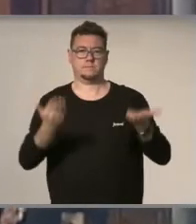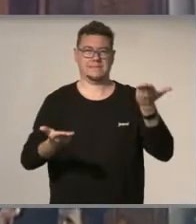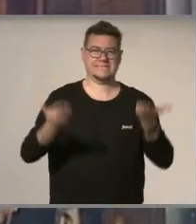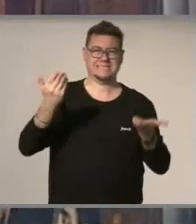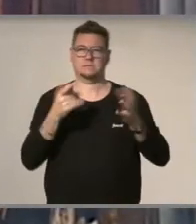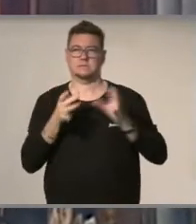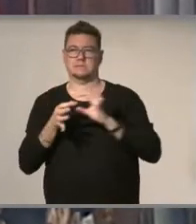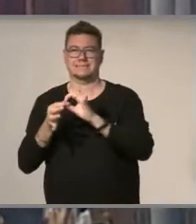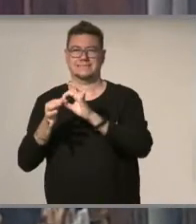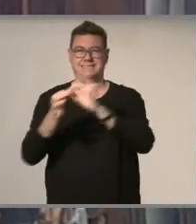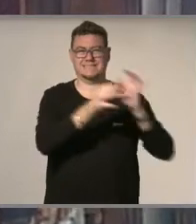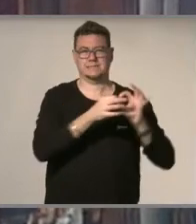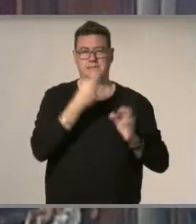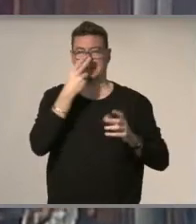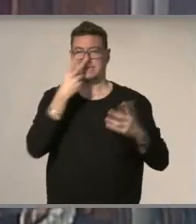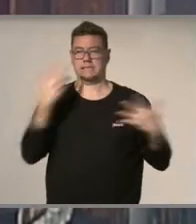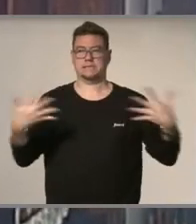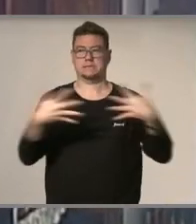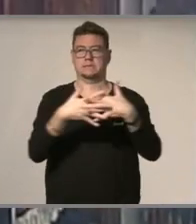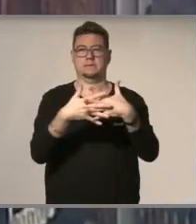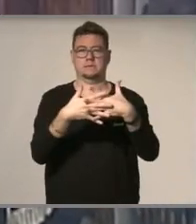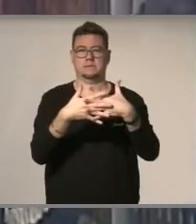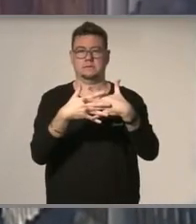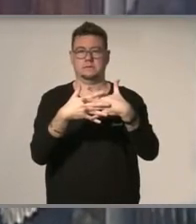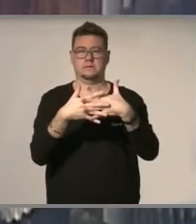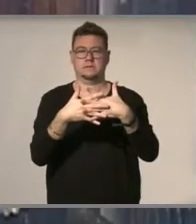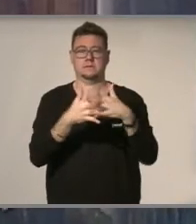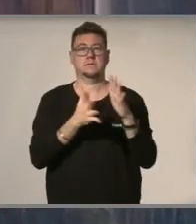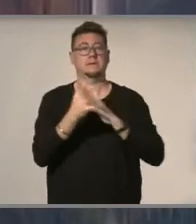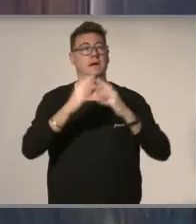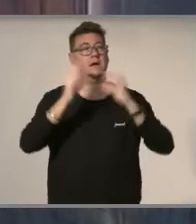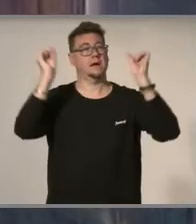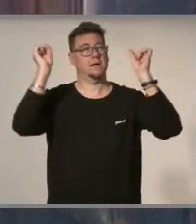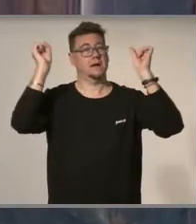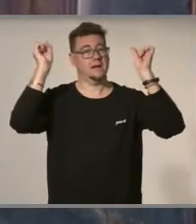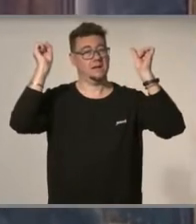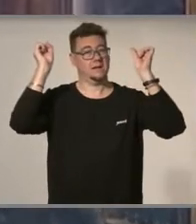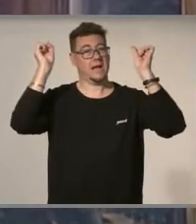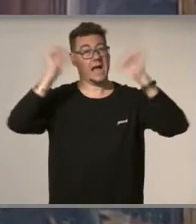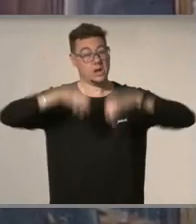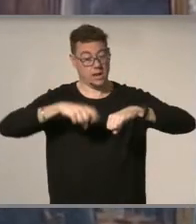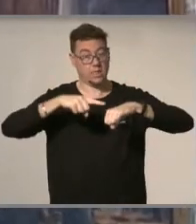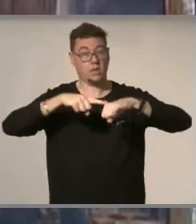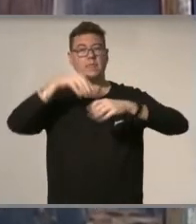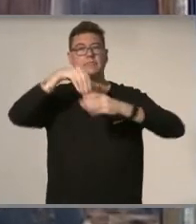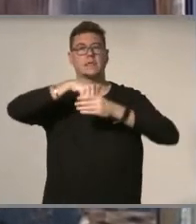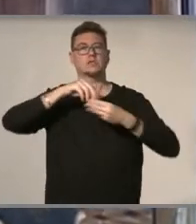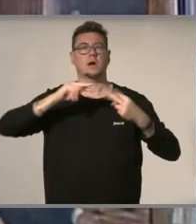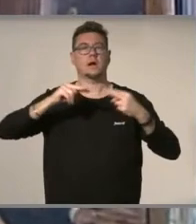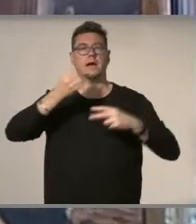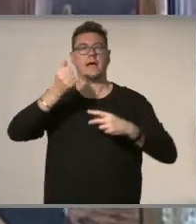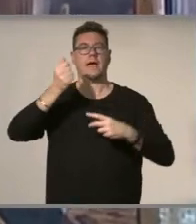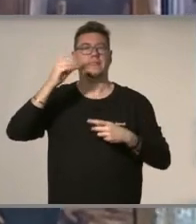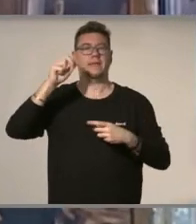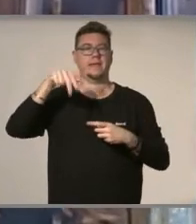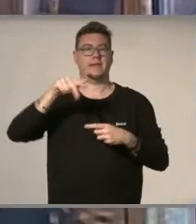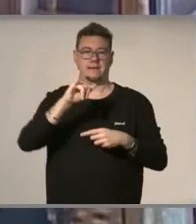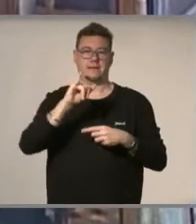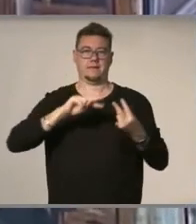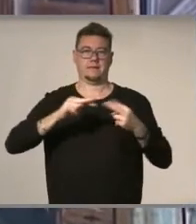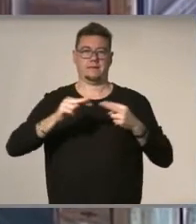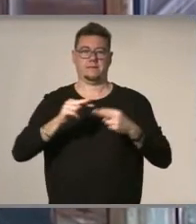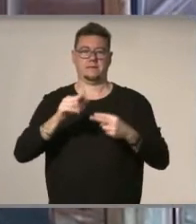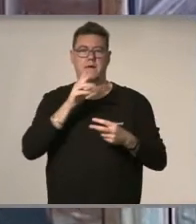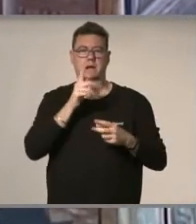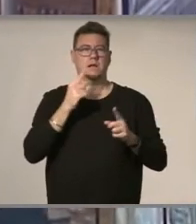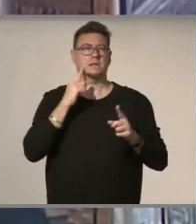de armonía de intereses. Acordar, por tanto, está en nuestro ADN. Ahora que habitamos entre el